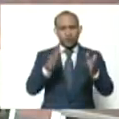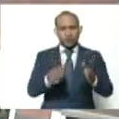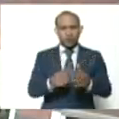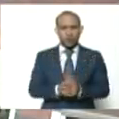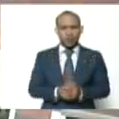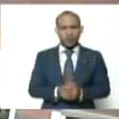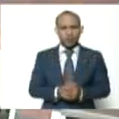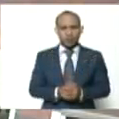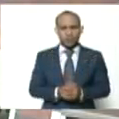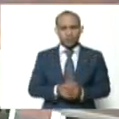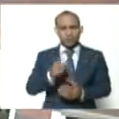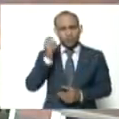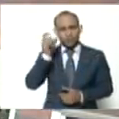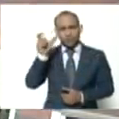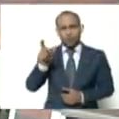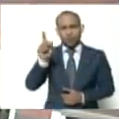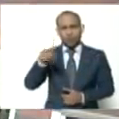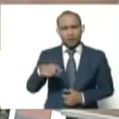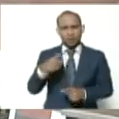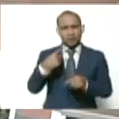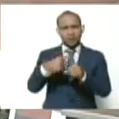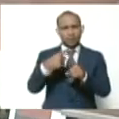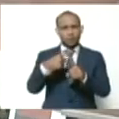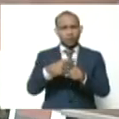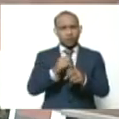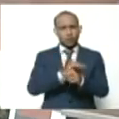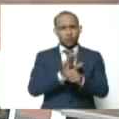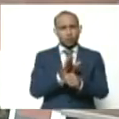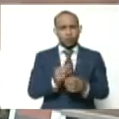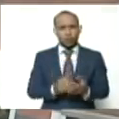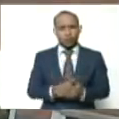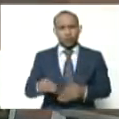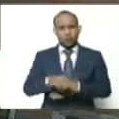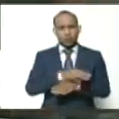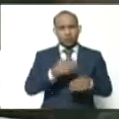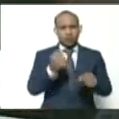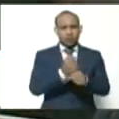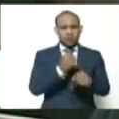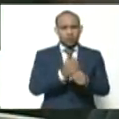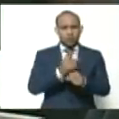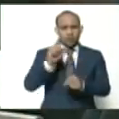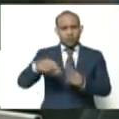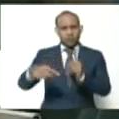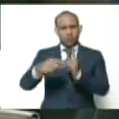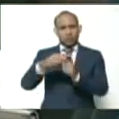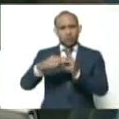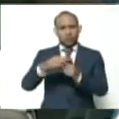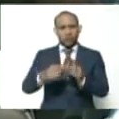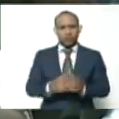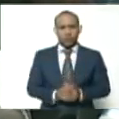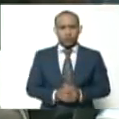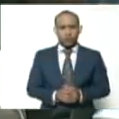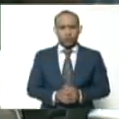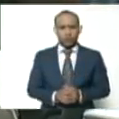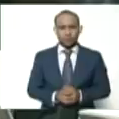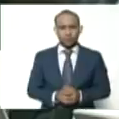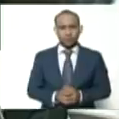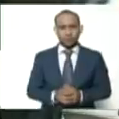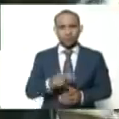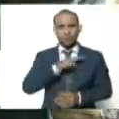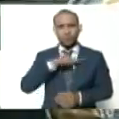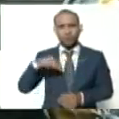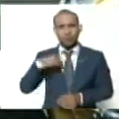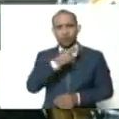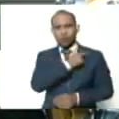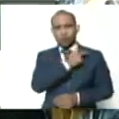de Minas tuvo coronavirus, el ministro del Trabajo, un líder de la clase obrera tuvo coronavirus. Nuestro jefe